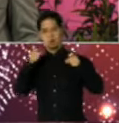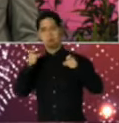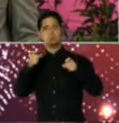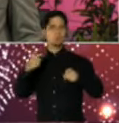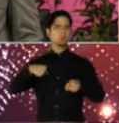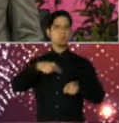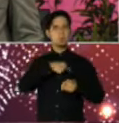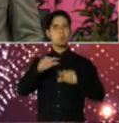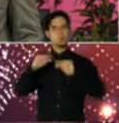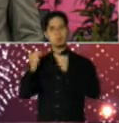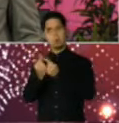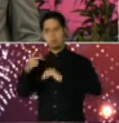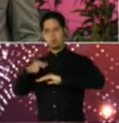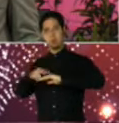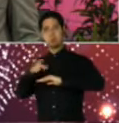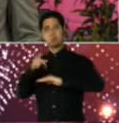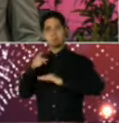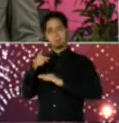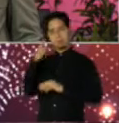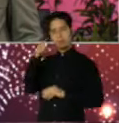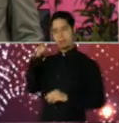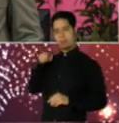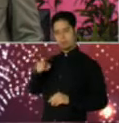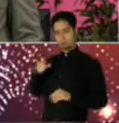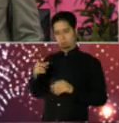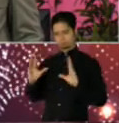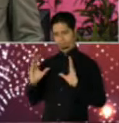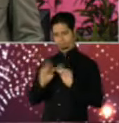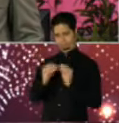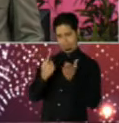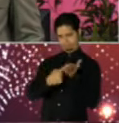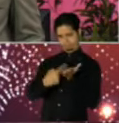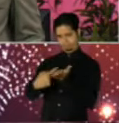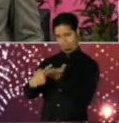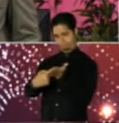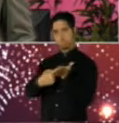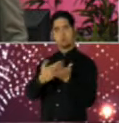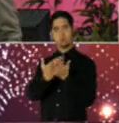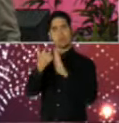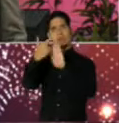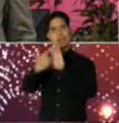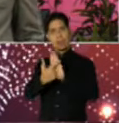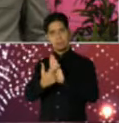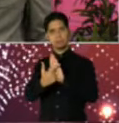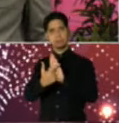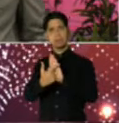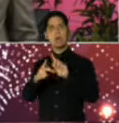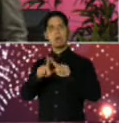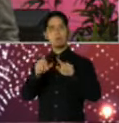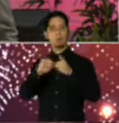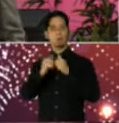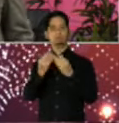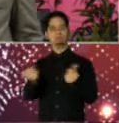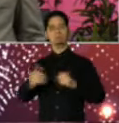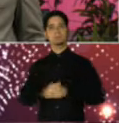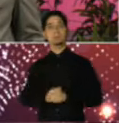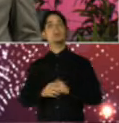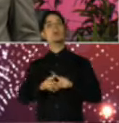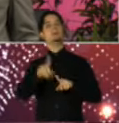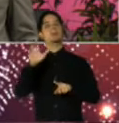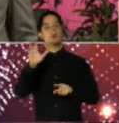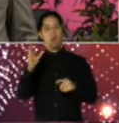Puerto Rico para obtener una consulta legal. Pero en este momento, secretario, en este momento, si yo